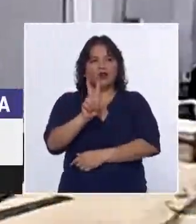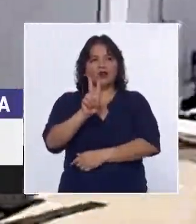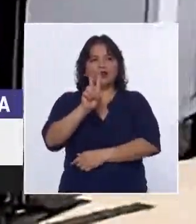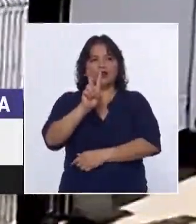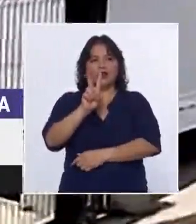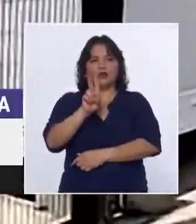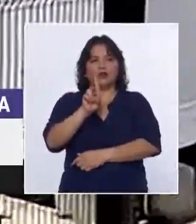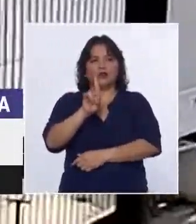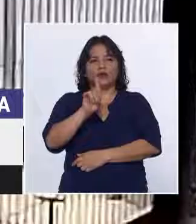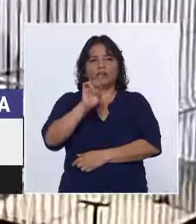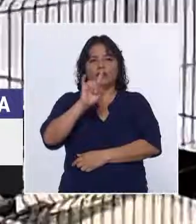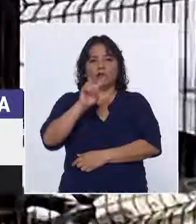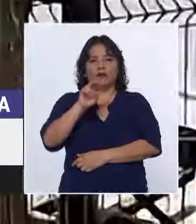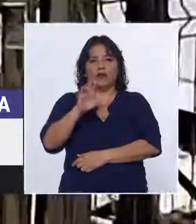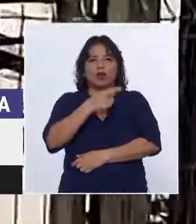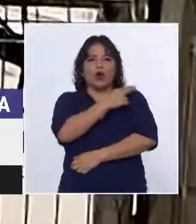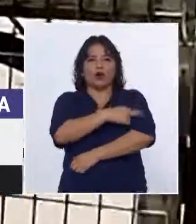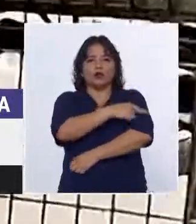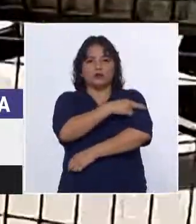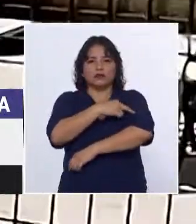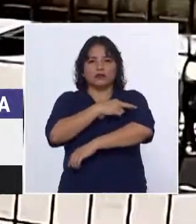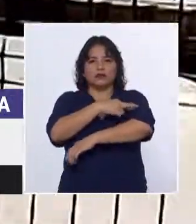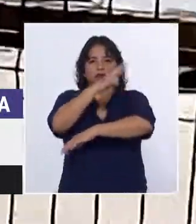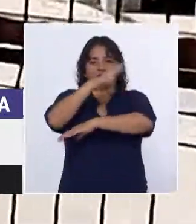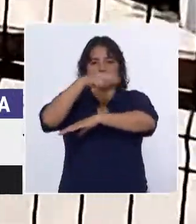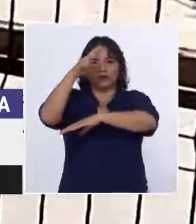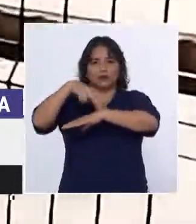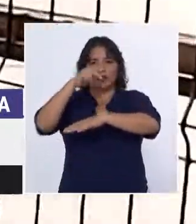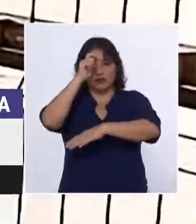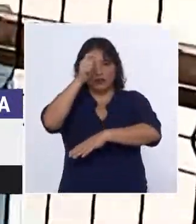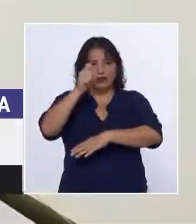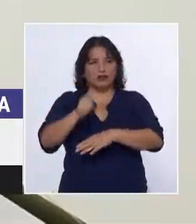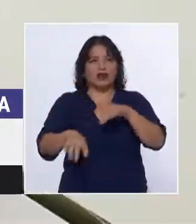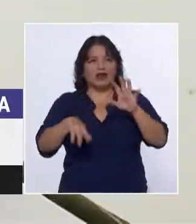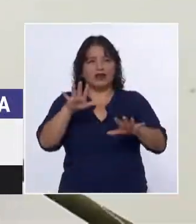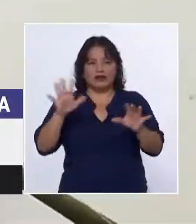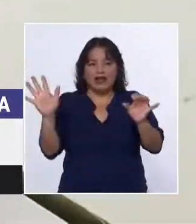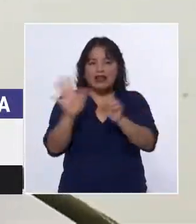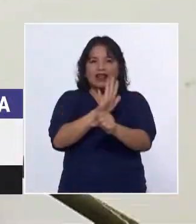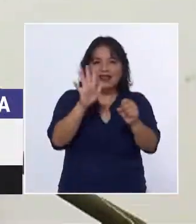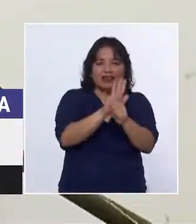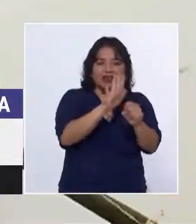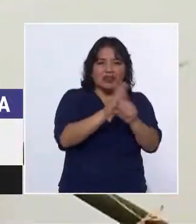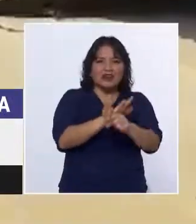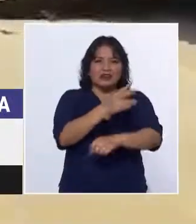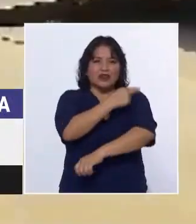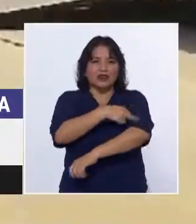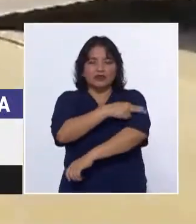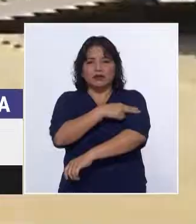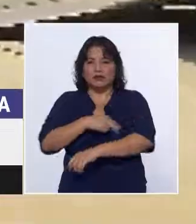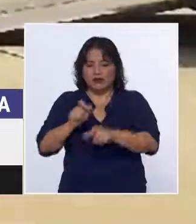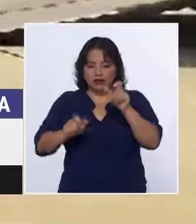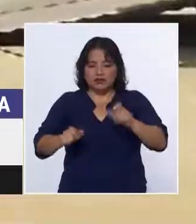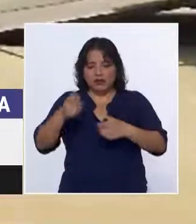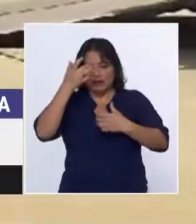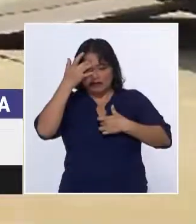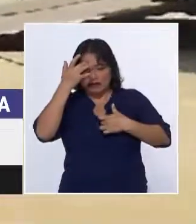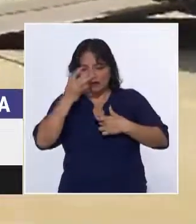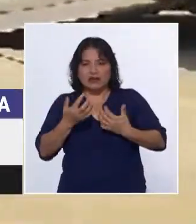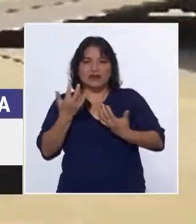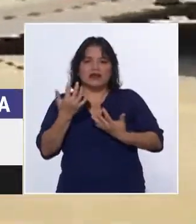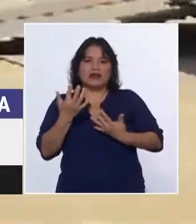de Tumbes. Y hay momentos que colapsa y que los pacientes tienen que esperar aquí sentados a que haya